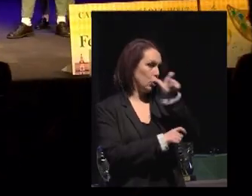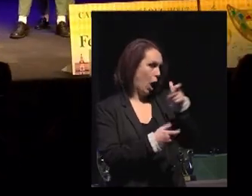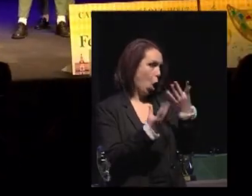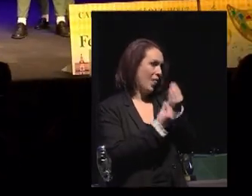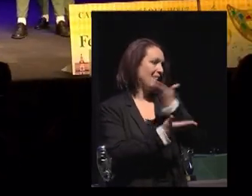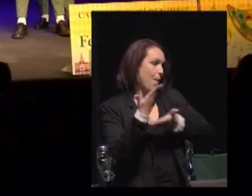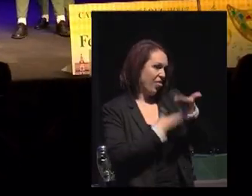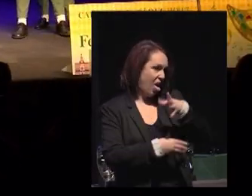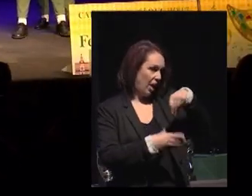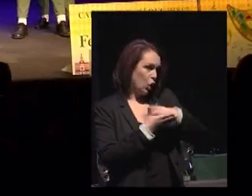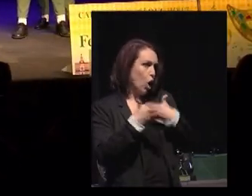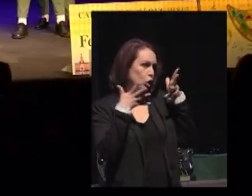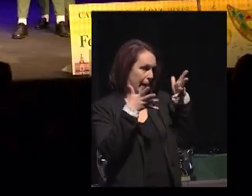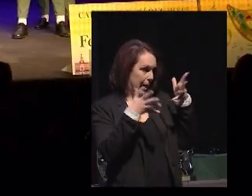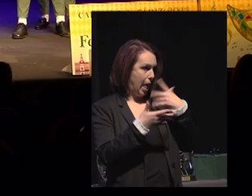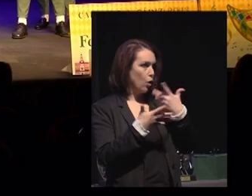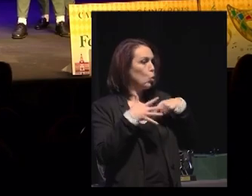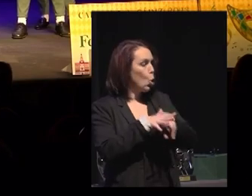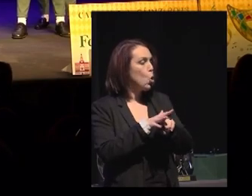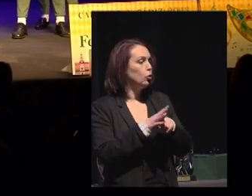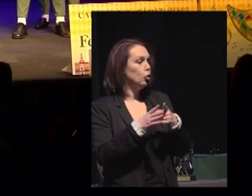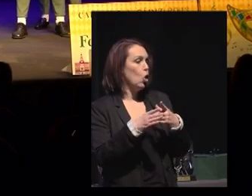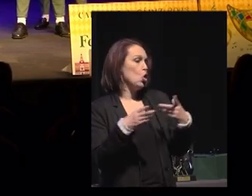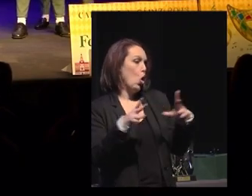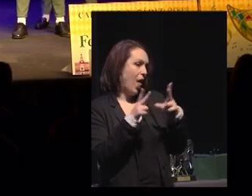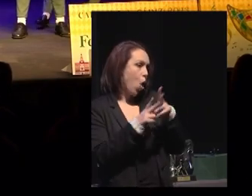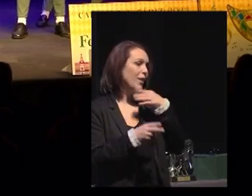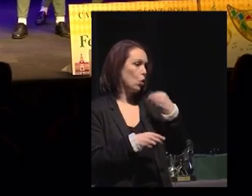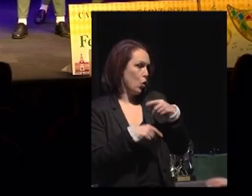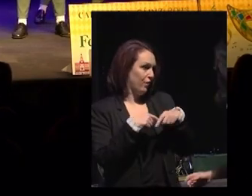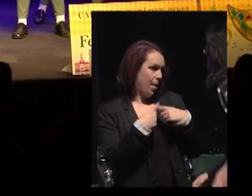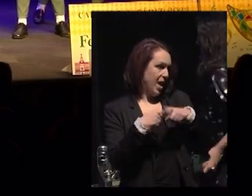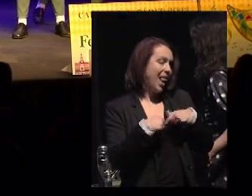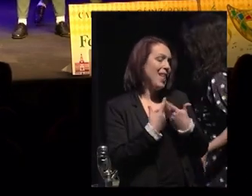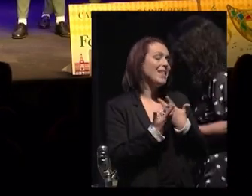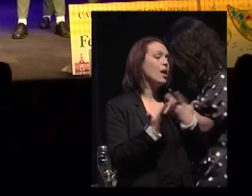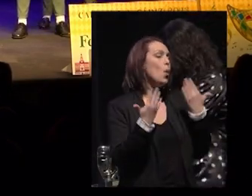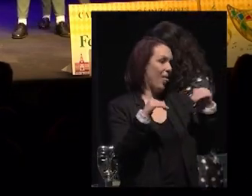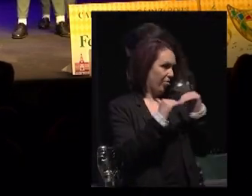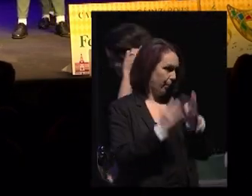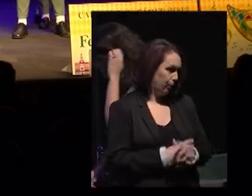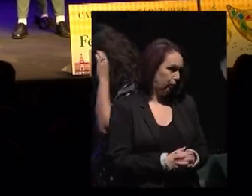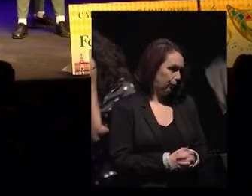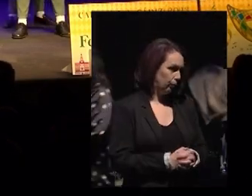con Discapacidad de la Consejería de Inclusión Social, Juventud, Familias e Igualdad.